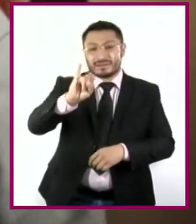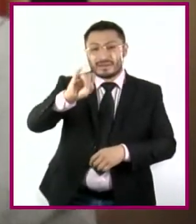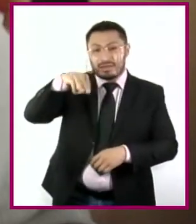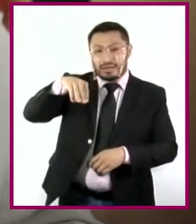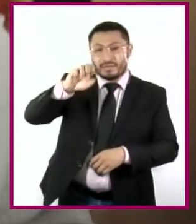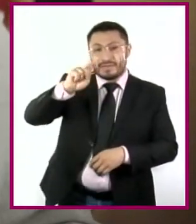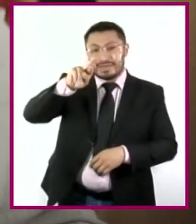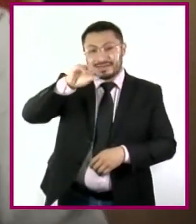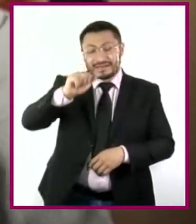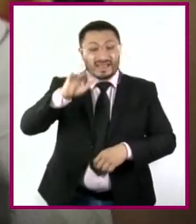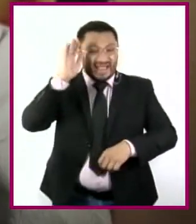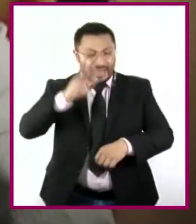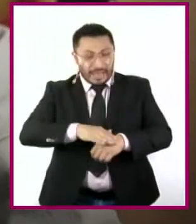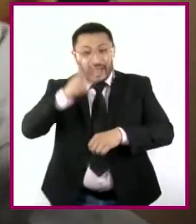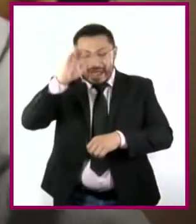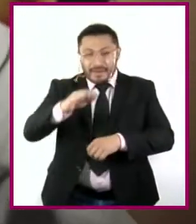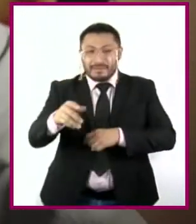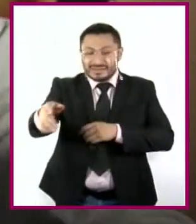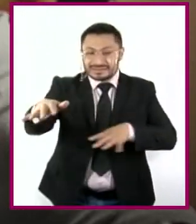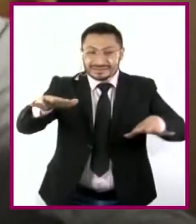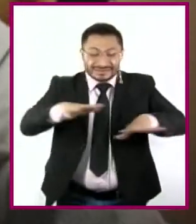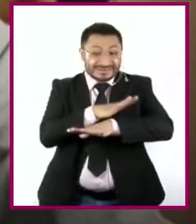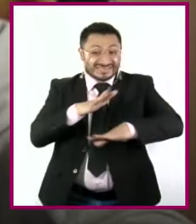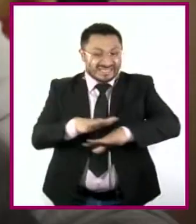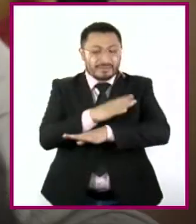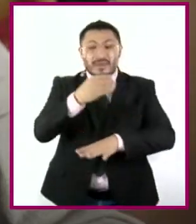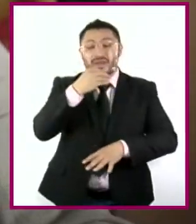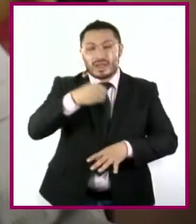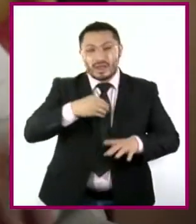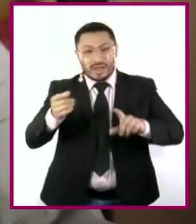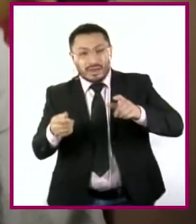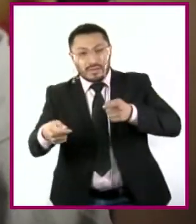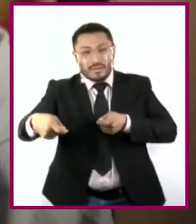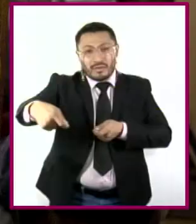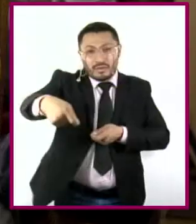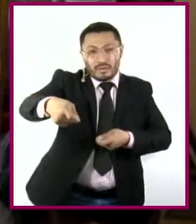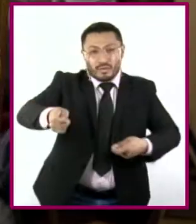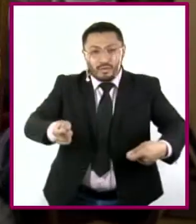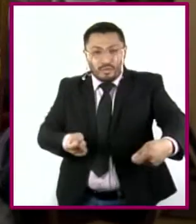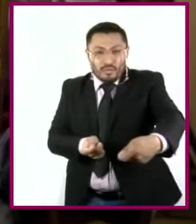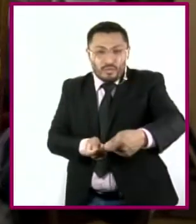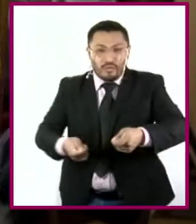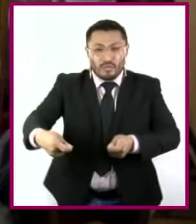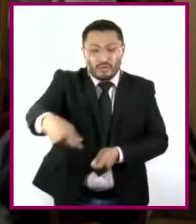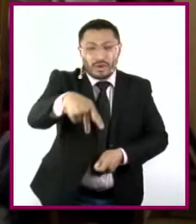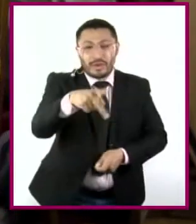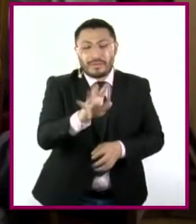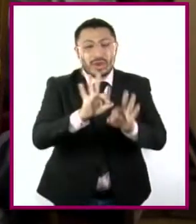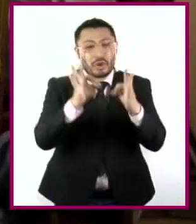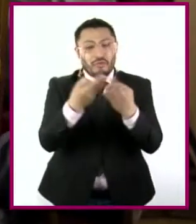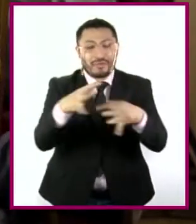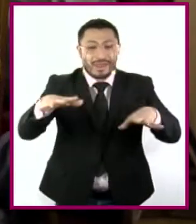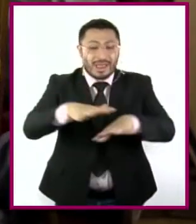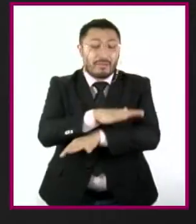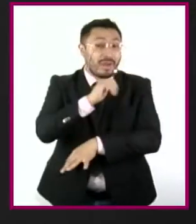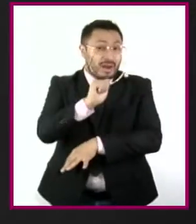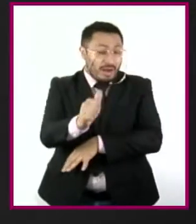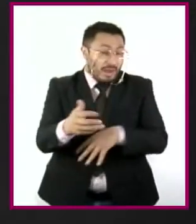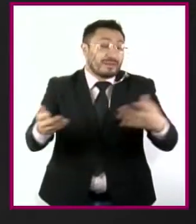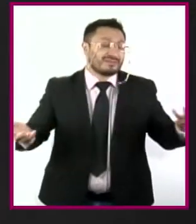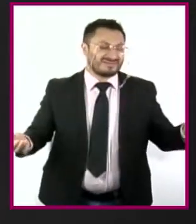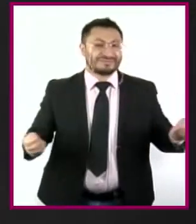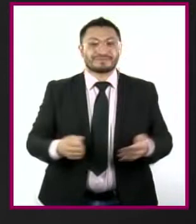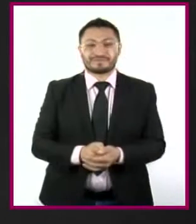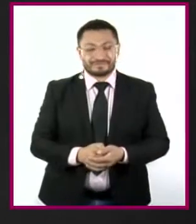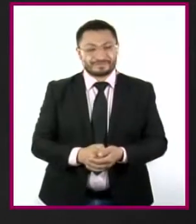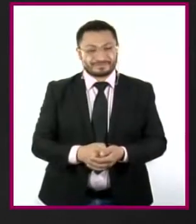más transformaciones. En este caso, rotaciones que la dejan invariante. Pues tiene todo el sentido.